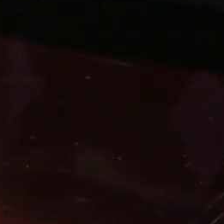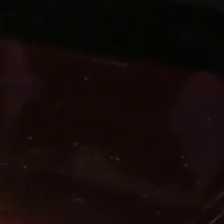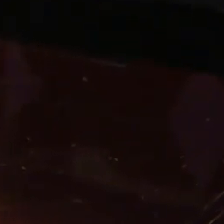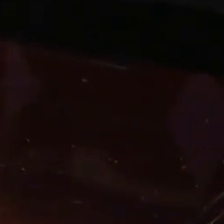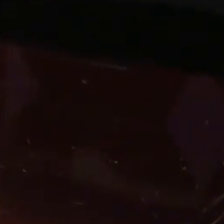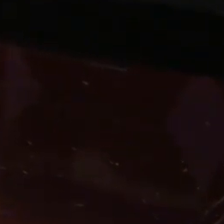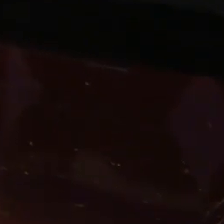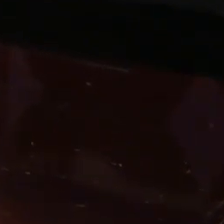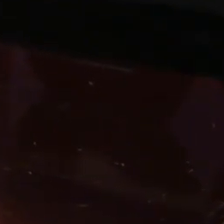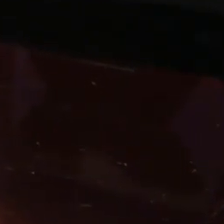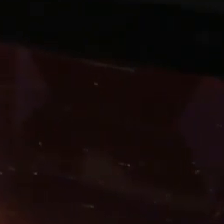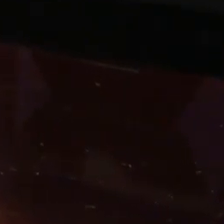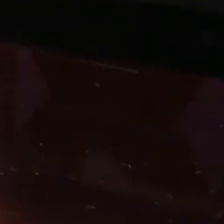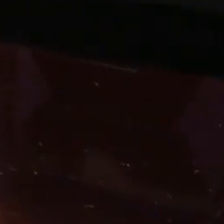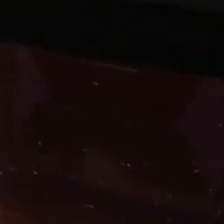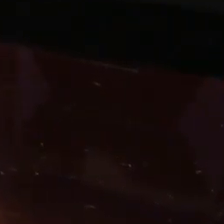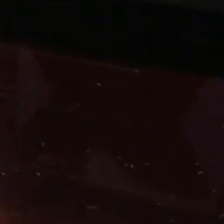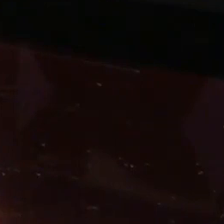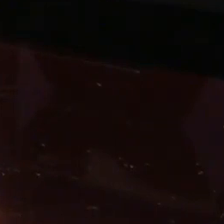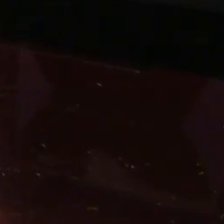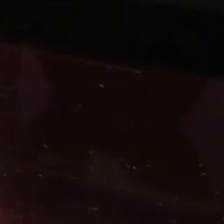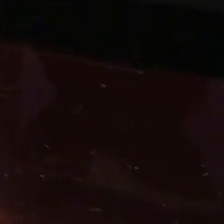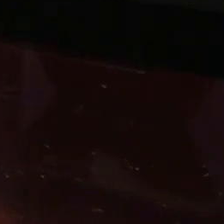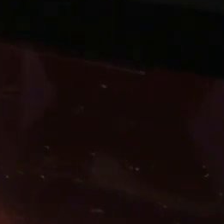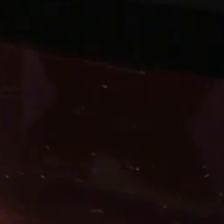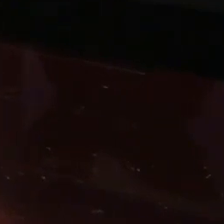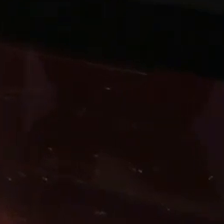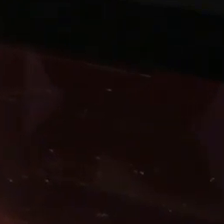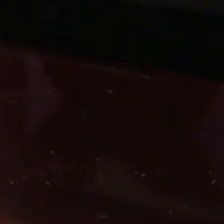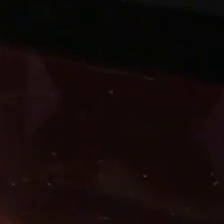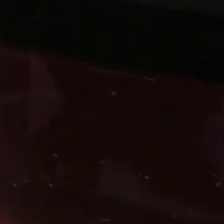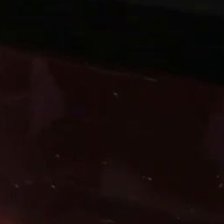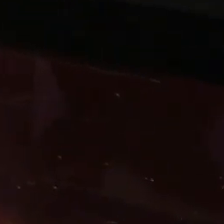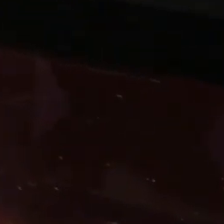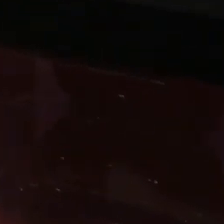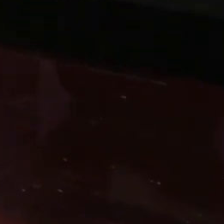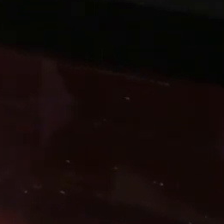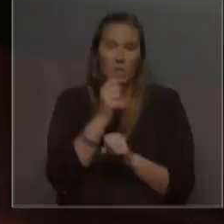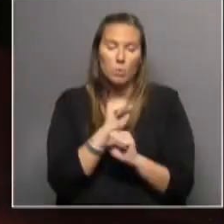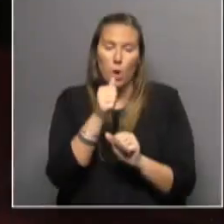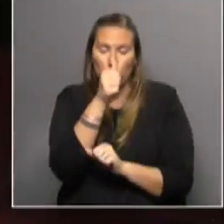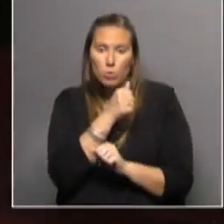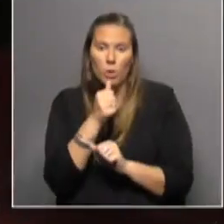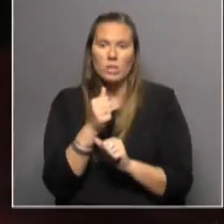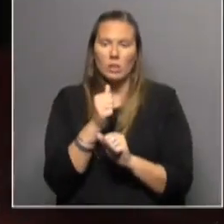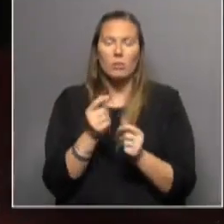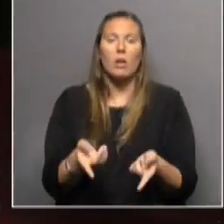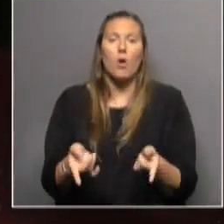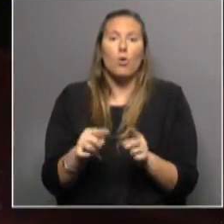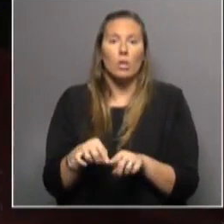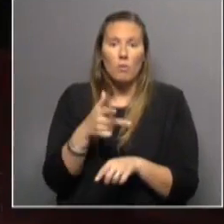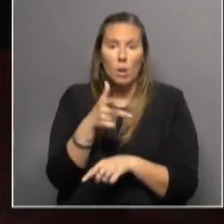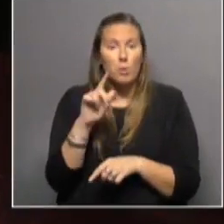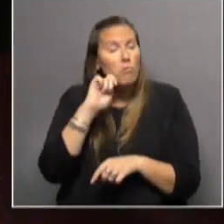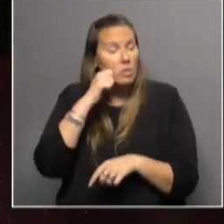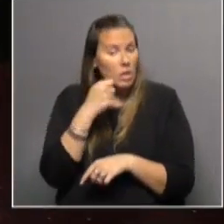Se cortó ahí, hay unos temas técnicos, esperemos a ver. Están viendo a ver si lo pueden tirar de vuelta, el tape. Pero